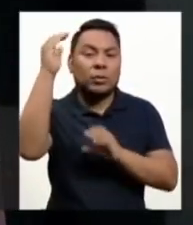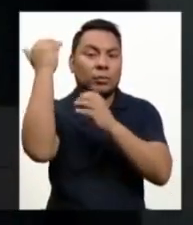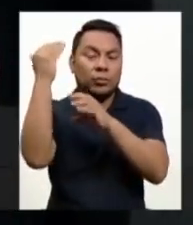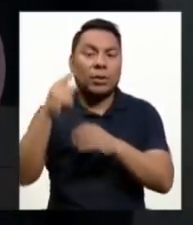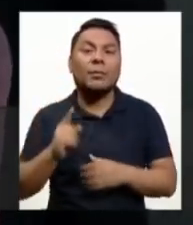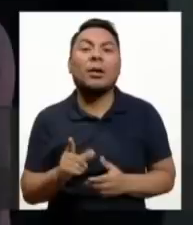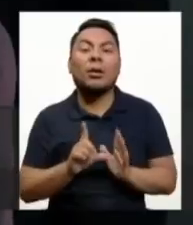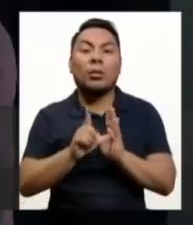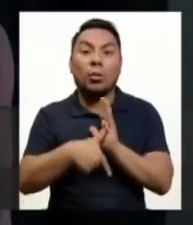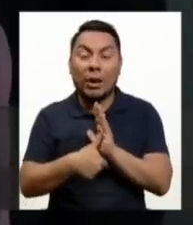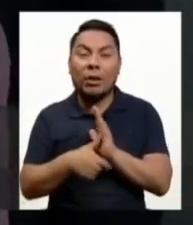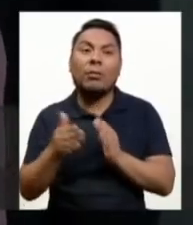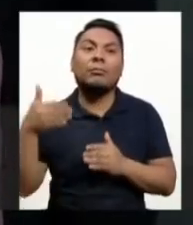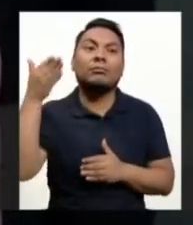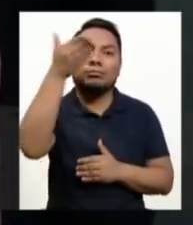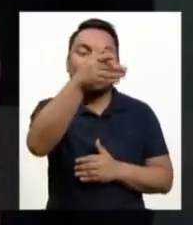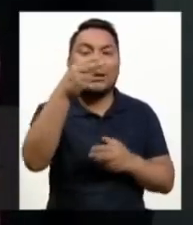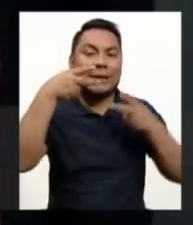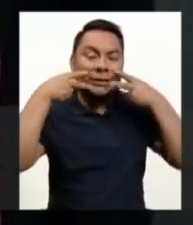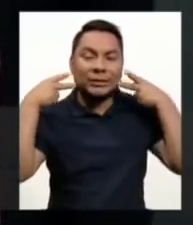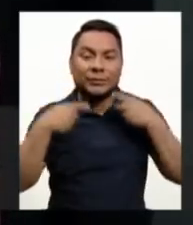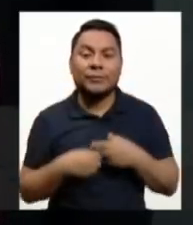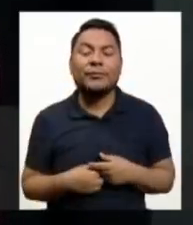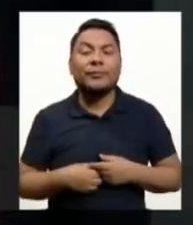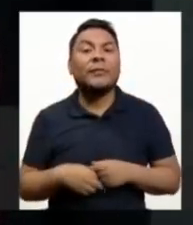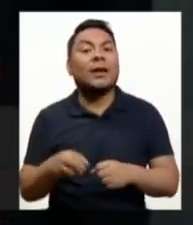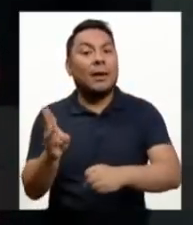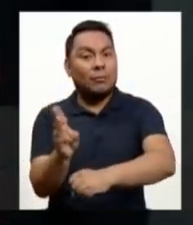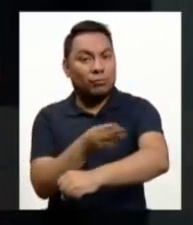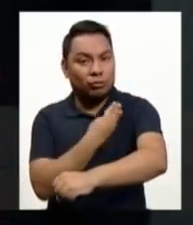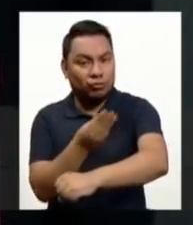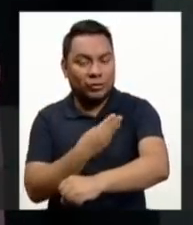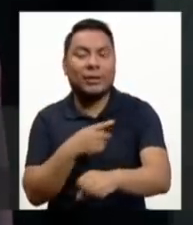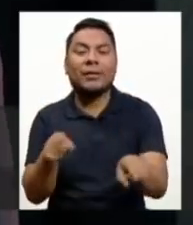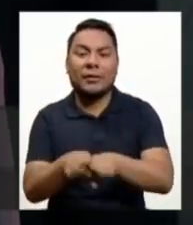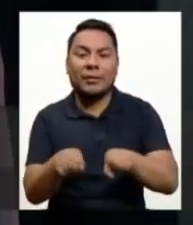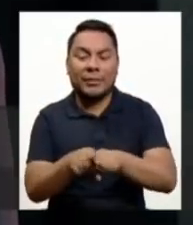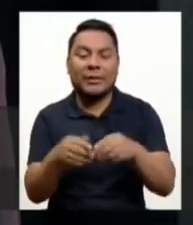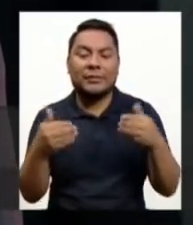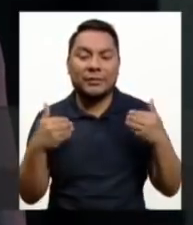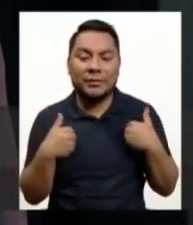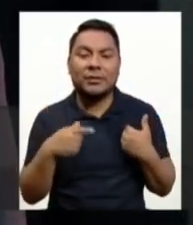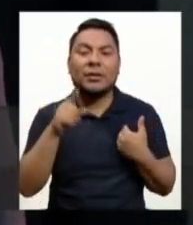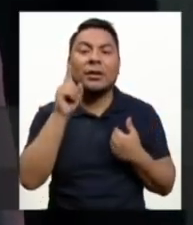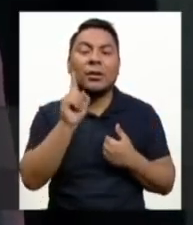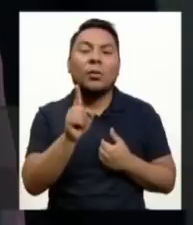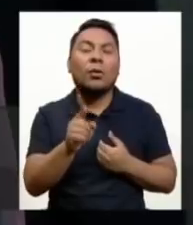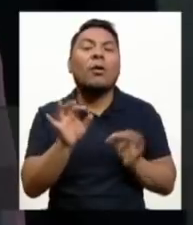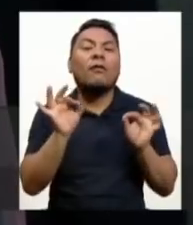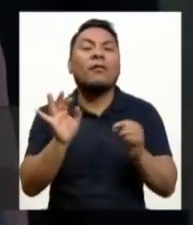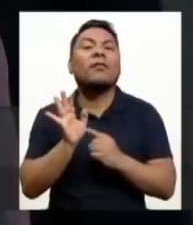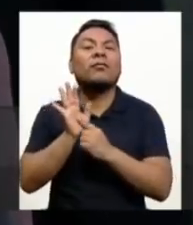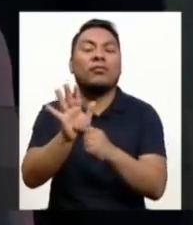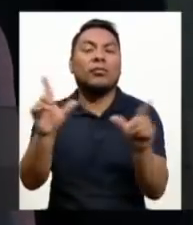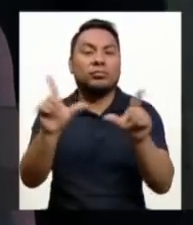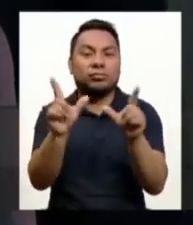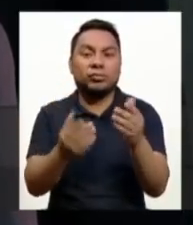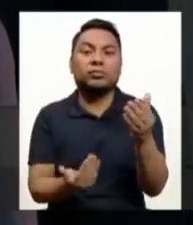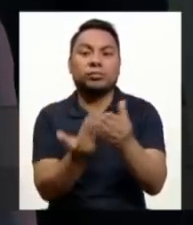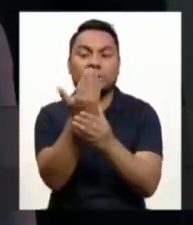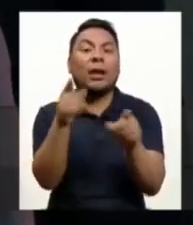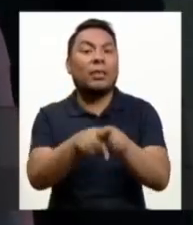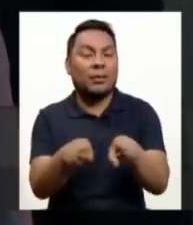para luego ir a Iquitos. La música tendrá asimismo un destacado sitial en nuestra parrilla de